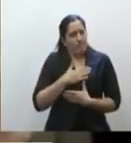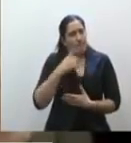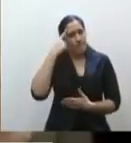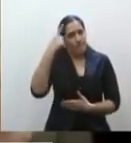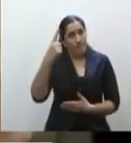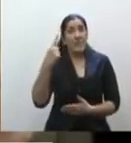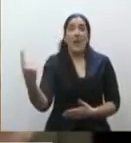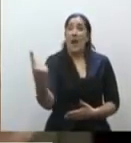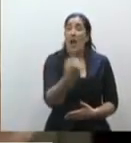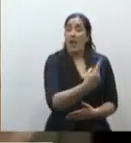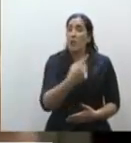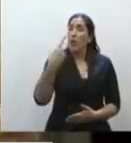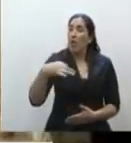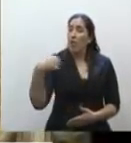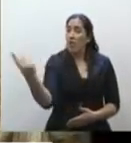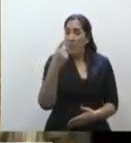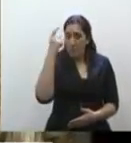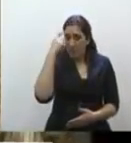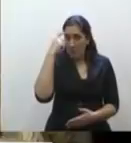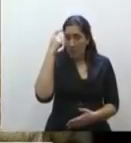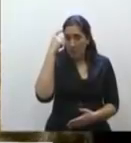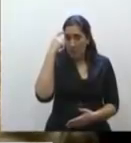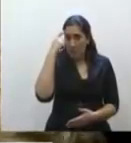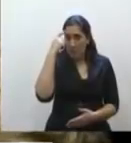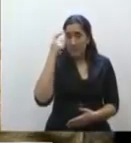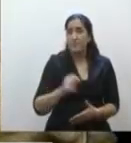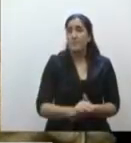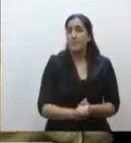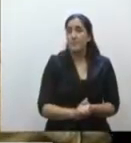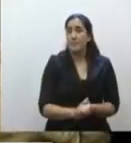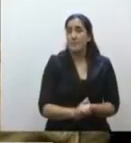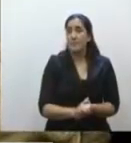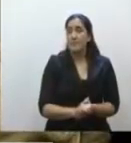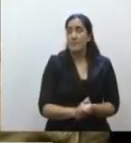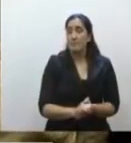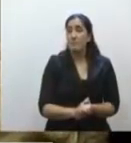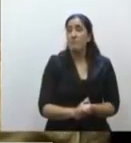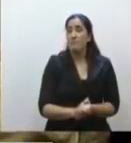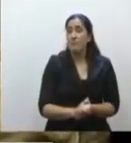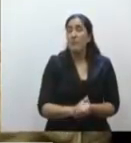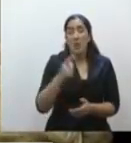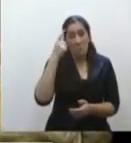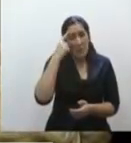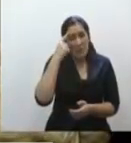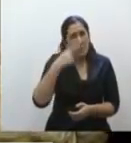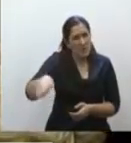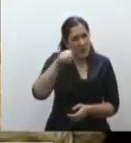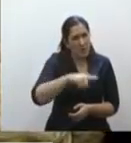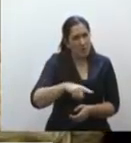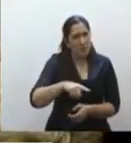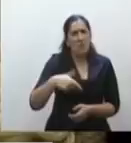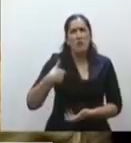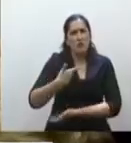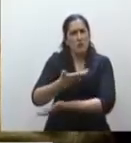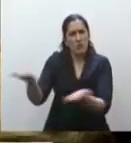pongámonos a pensar si realmente es justo que en una sociedad que